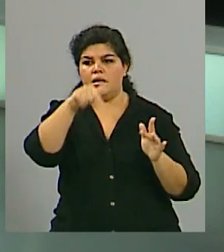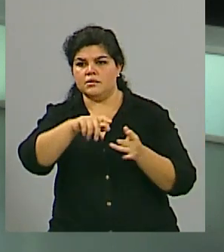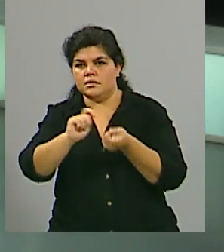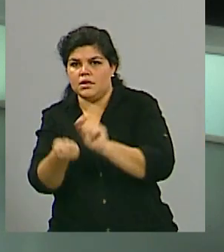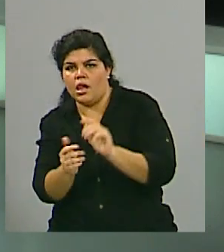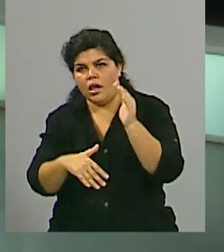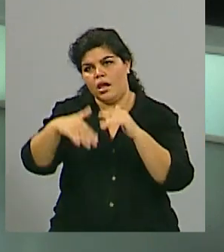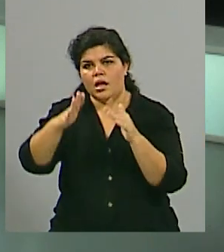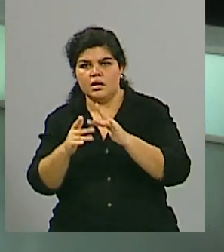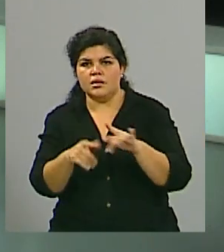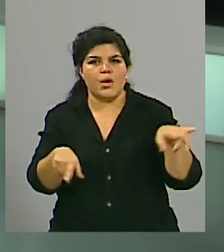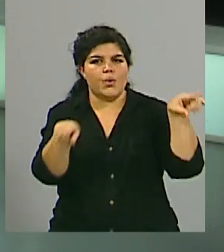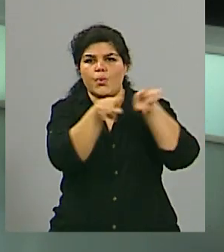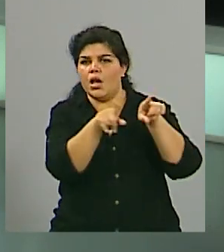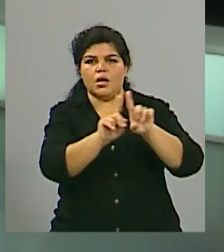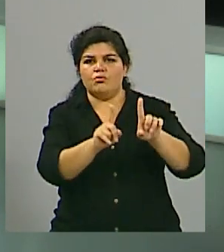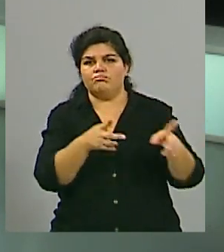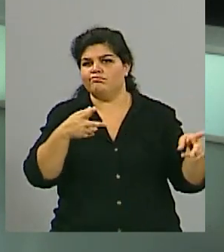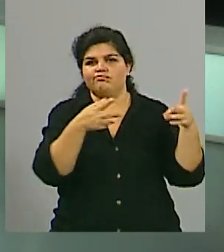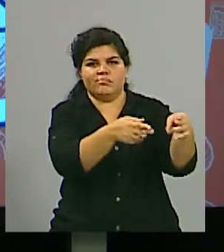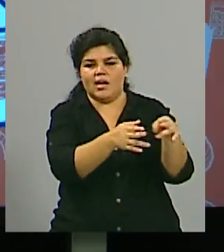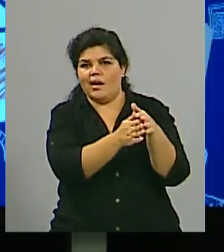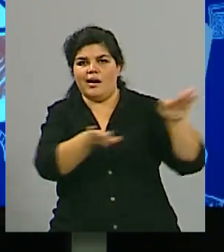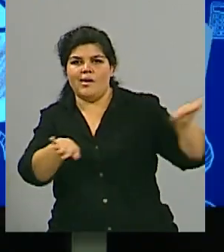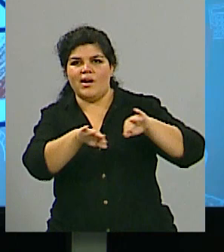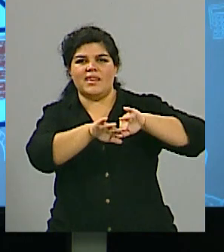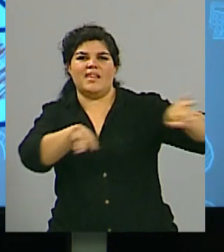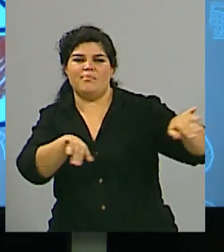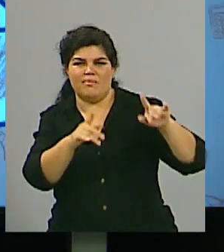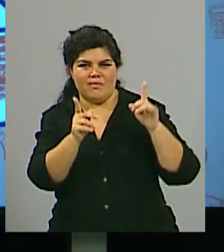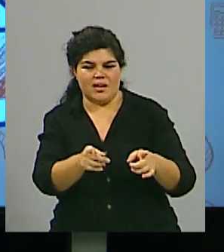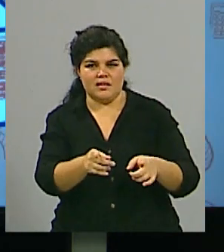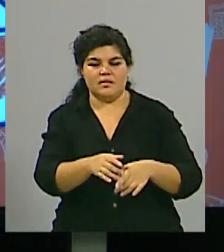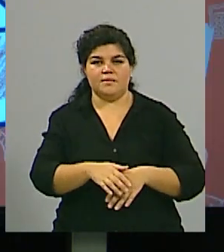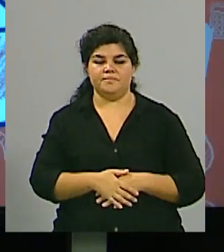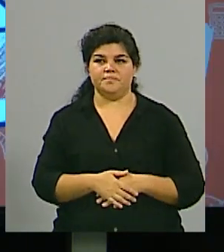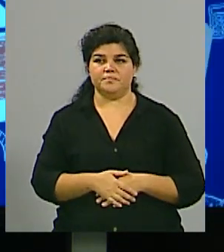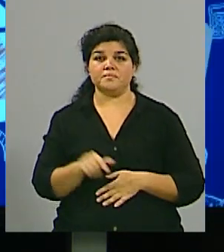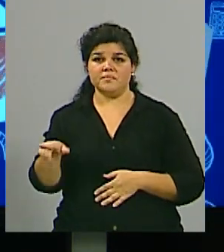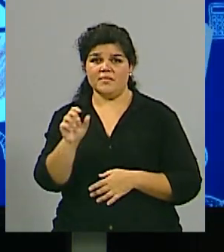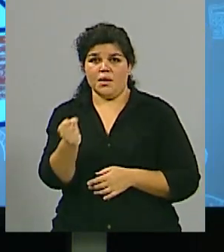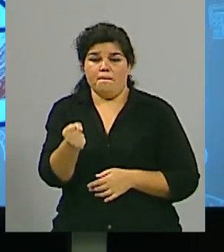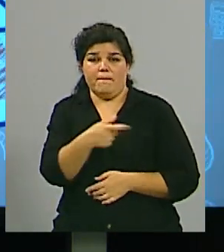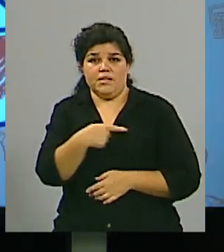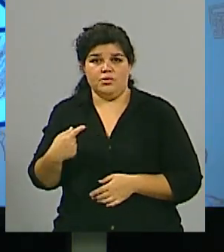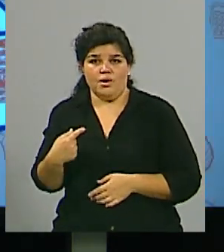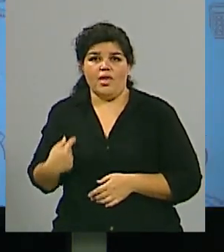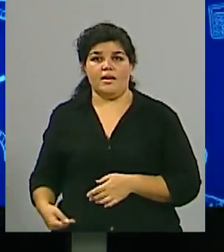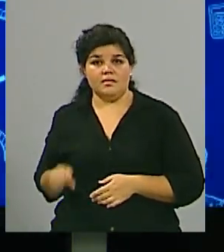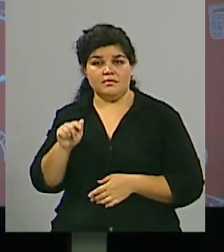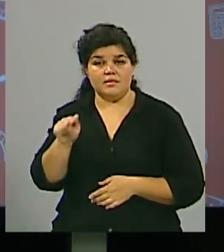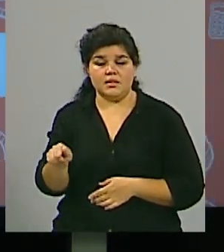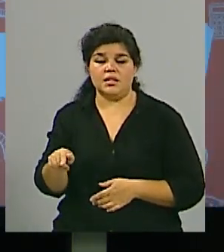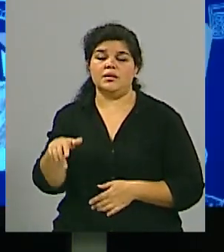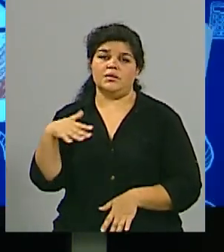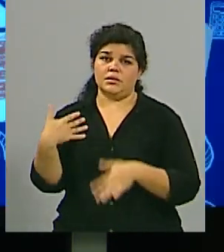circulación de la base monetaria, que se le llama, del renminbi, que hace muy difícil pensar que efectivamente vaya a pasar eso, ¿no? Pero sí estamos